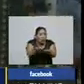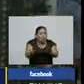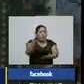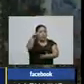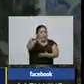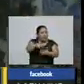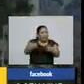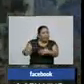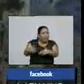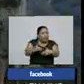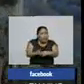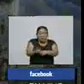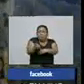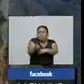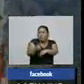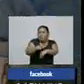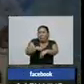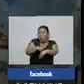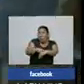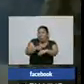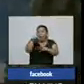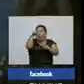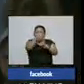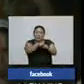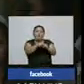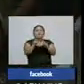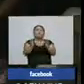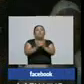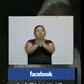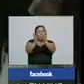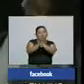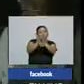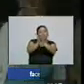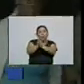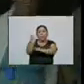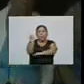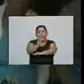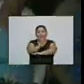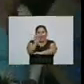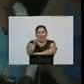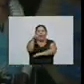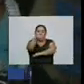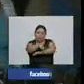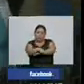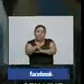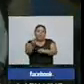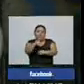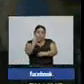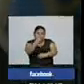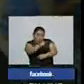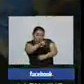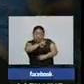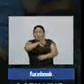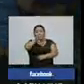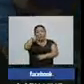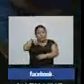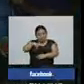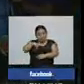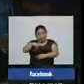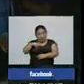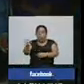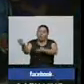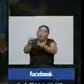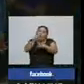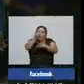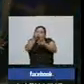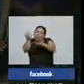desarrollando en los próximos minutos en torno a esta vigilia que se va a tener en este lugar. Como vemos, pues familiares han venido a recordarlos, unos traen